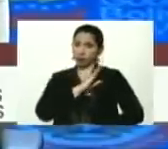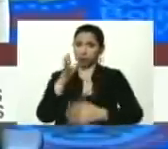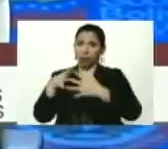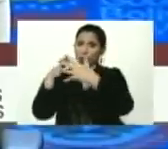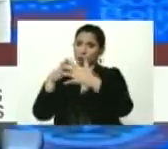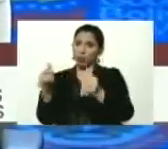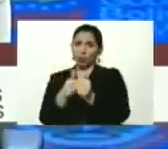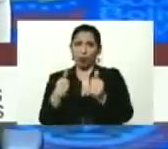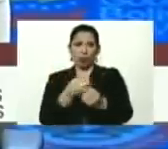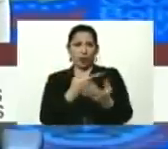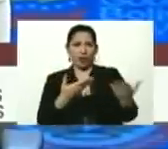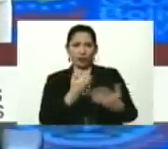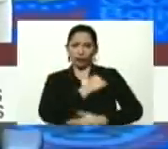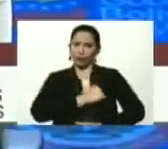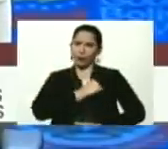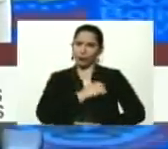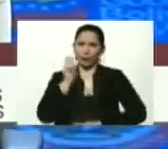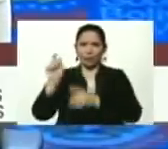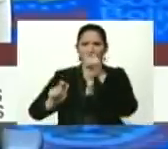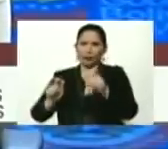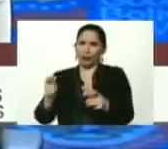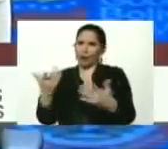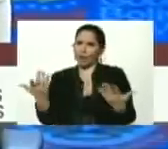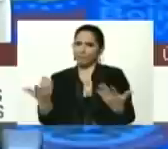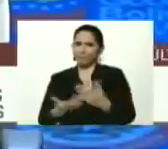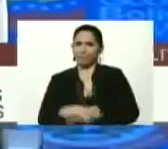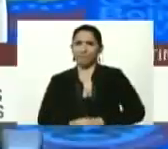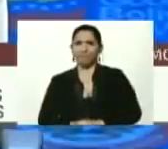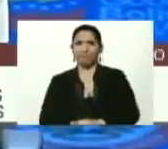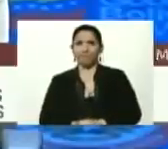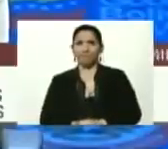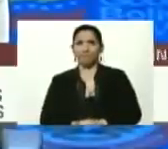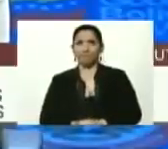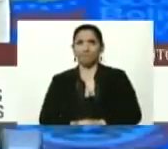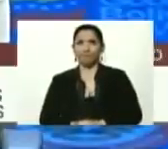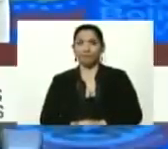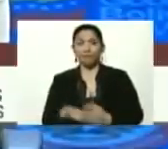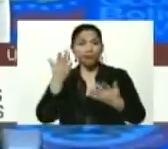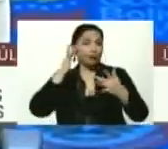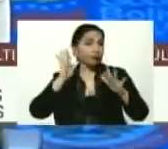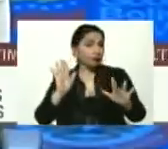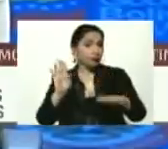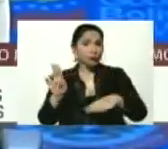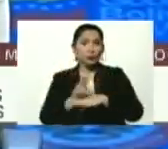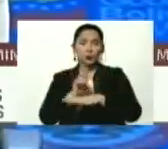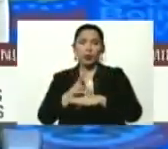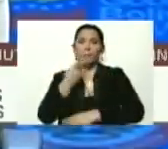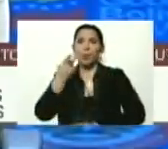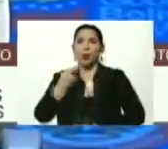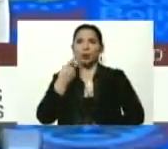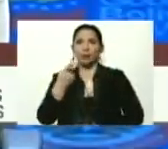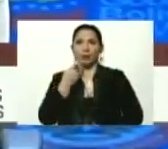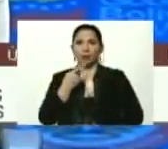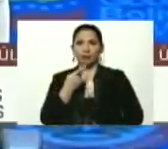con estos tristes personajes que han pretendido usar la política